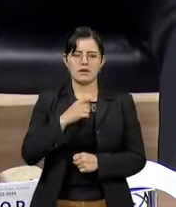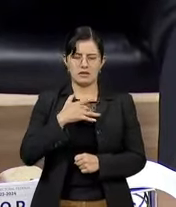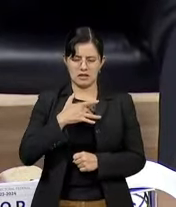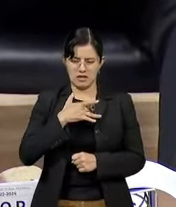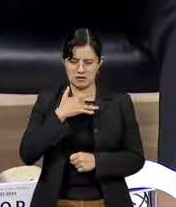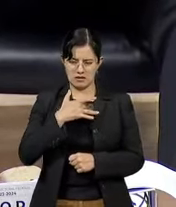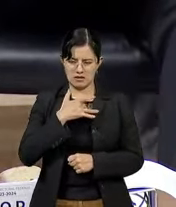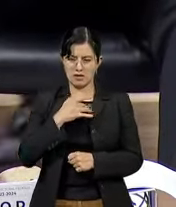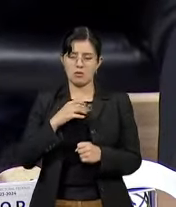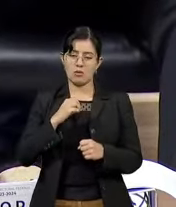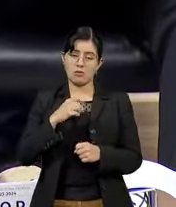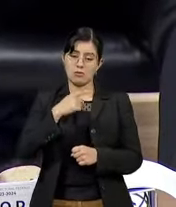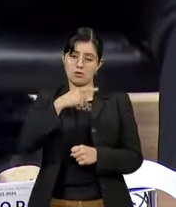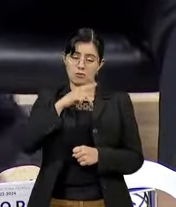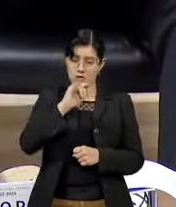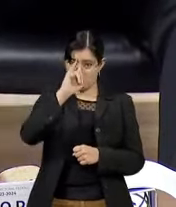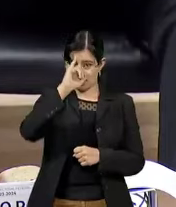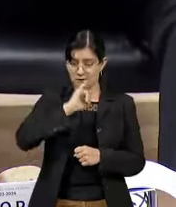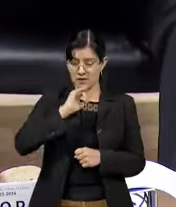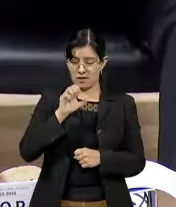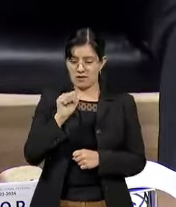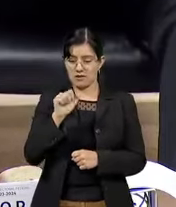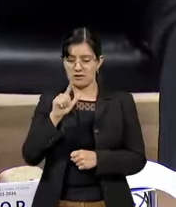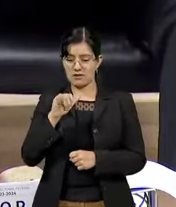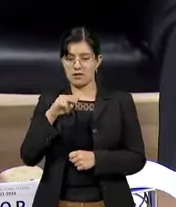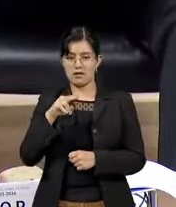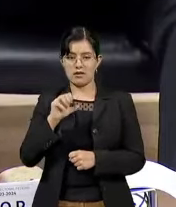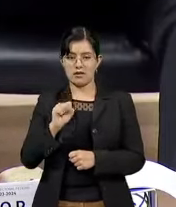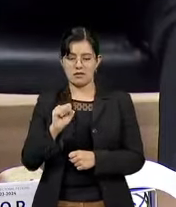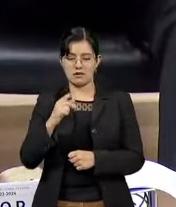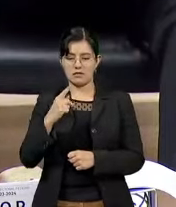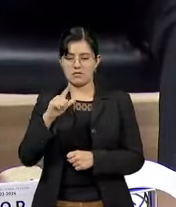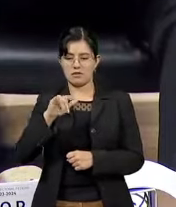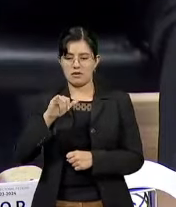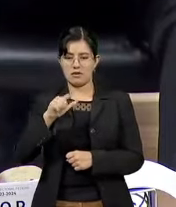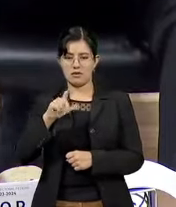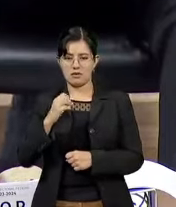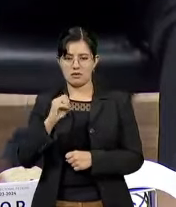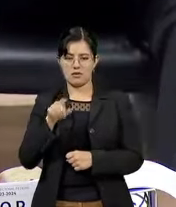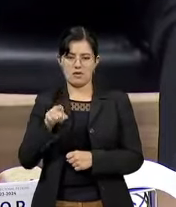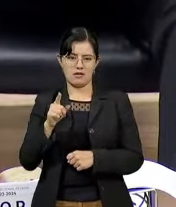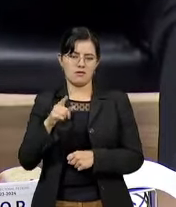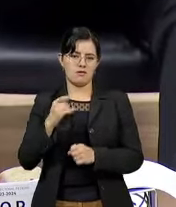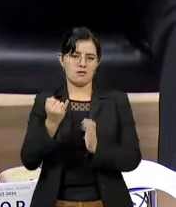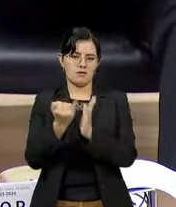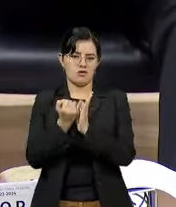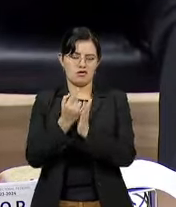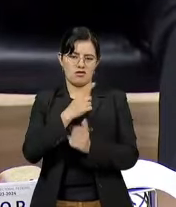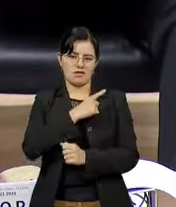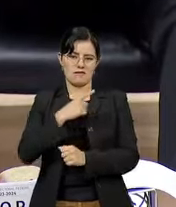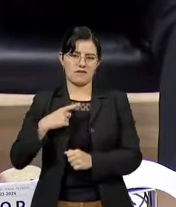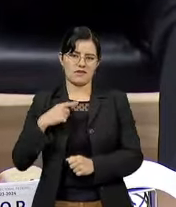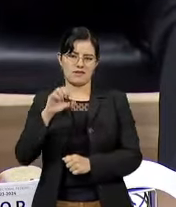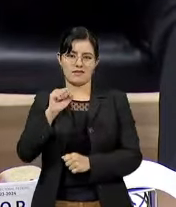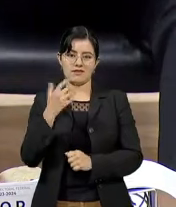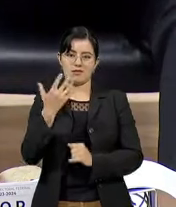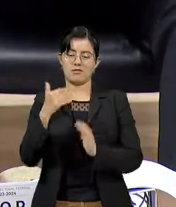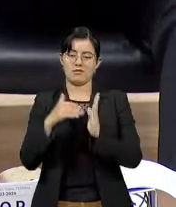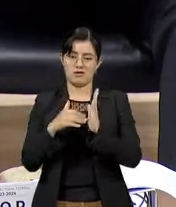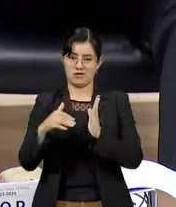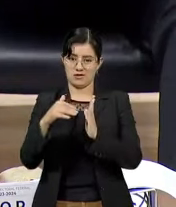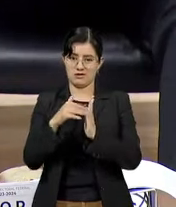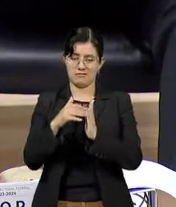o a su jefe Salinas pliego que no quiere pagar los 65000 millones de pesos en impuestos que debe se lanza en un